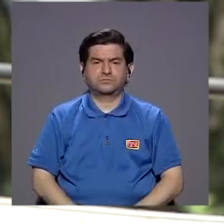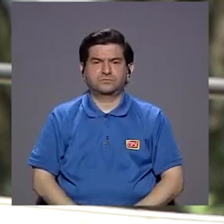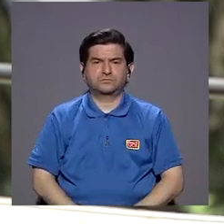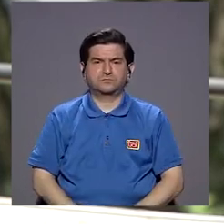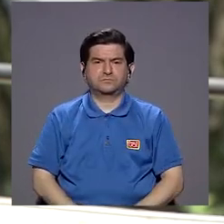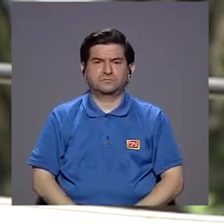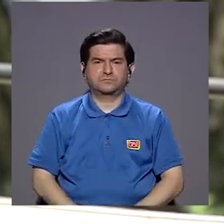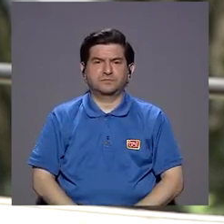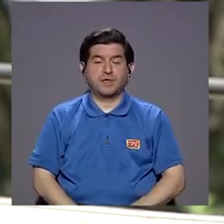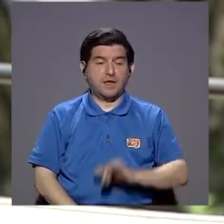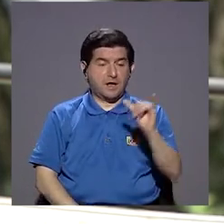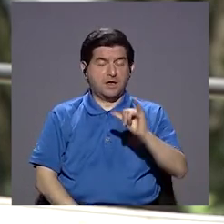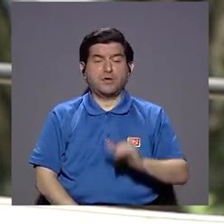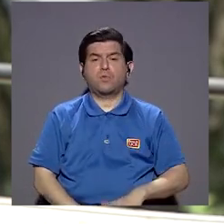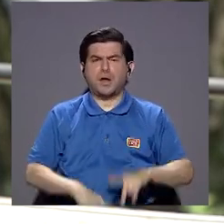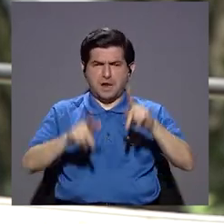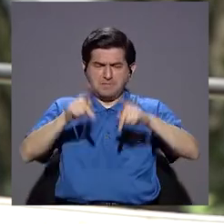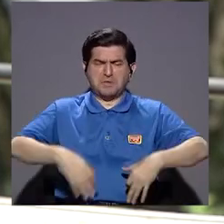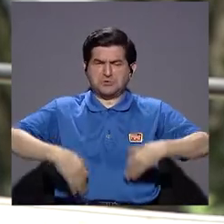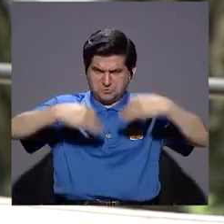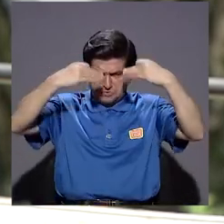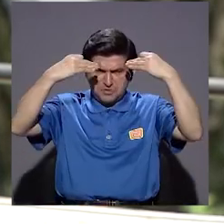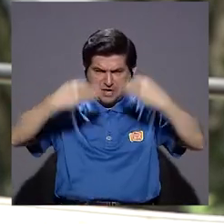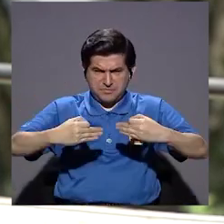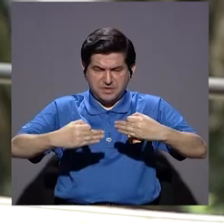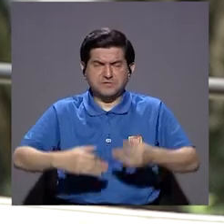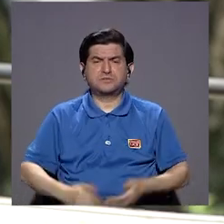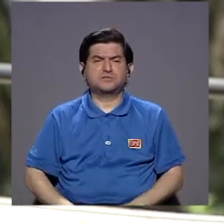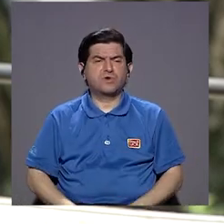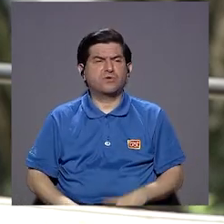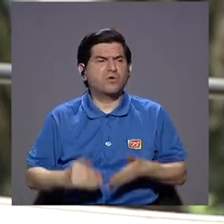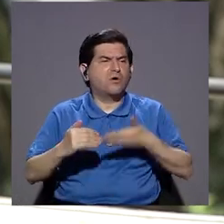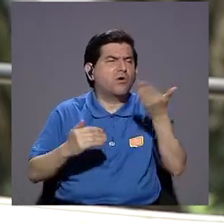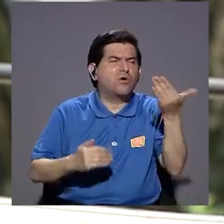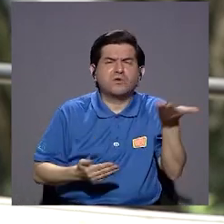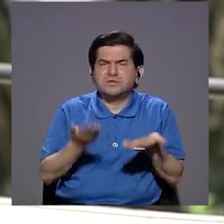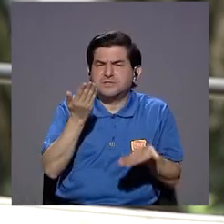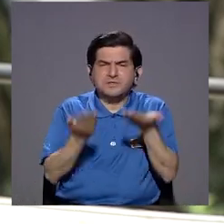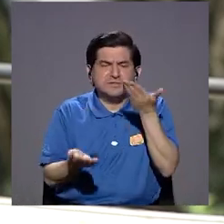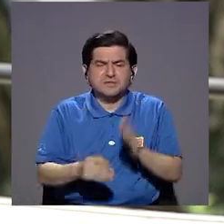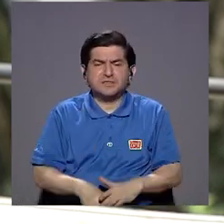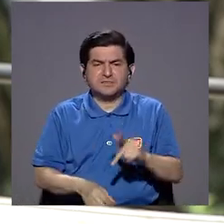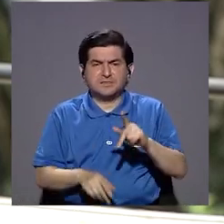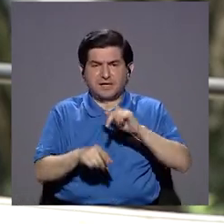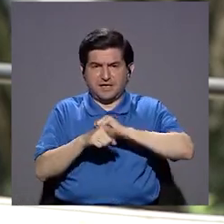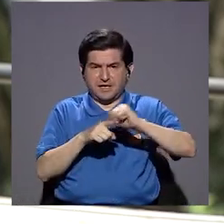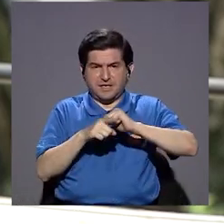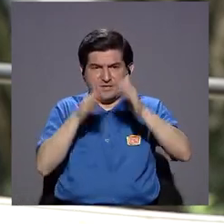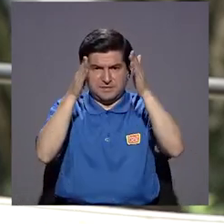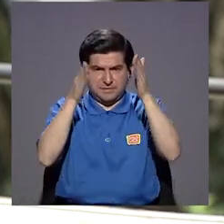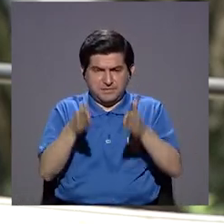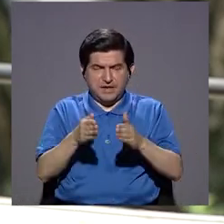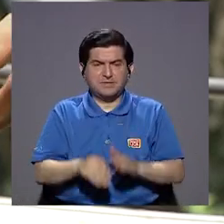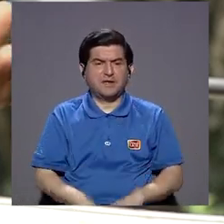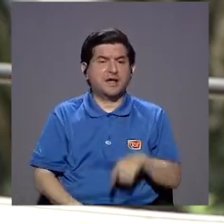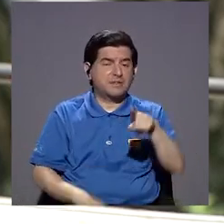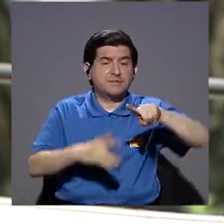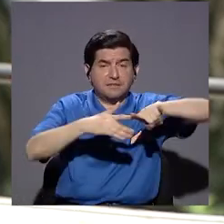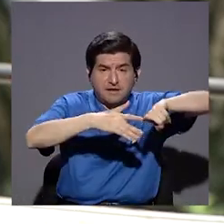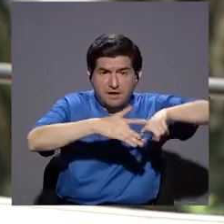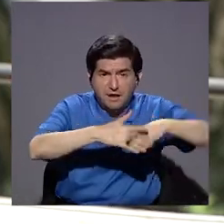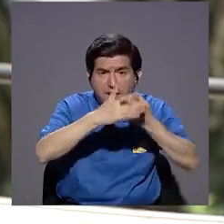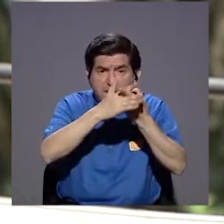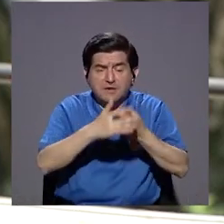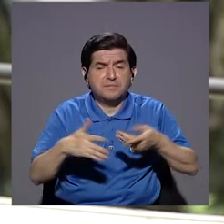propia y determinación. Hay ciertas cosas que también el participante, el practicante,